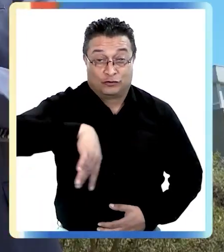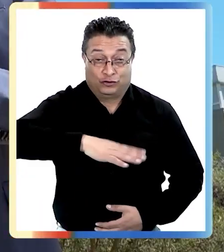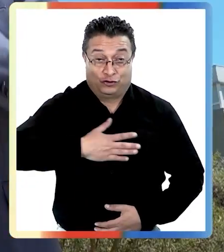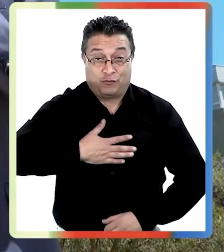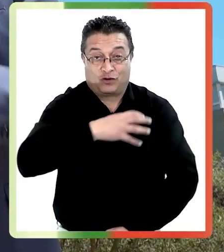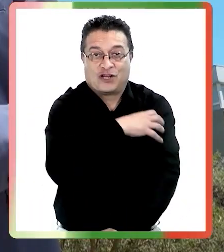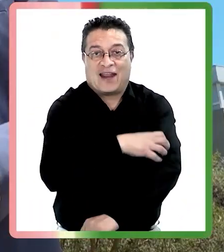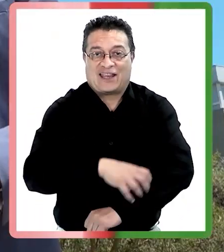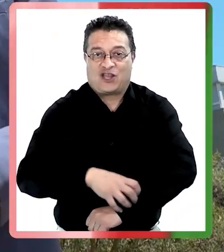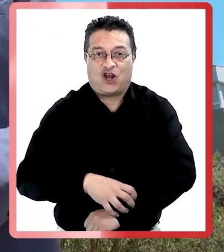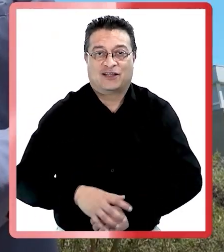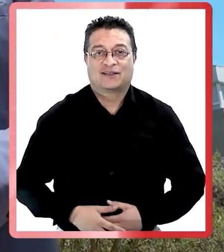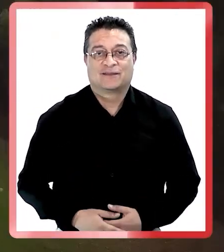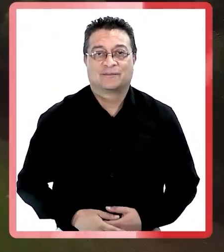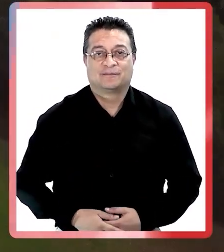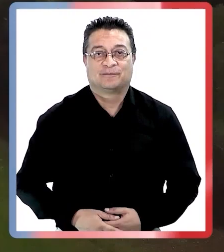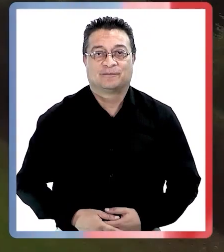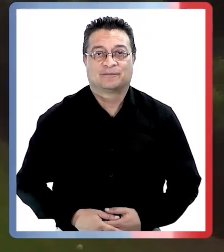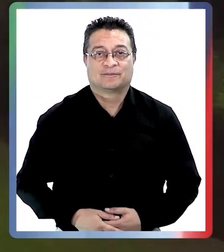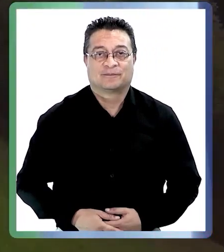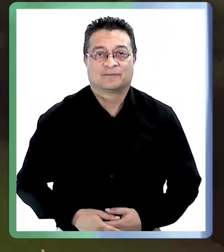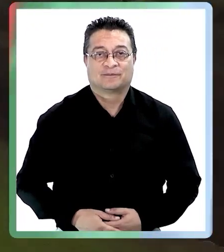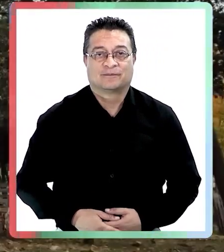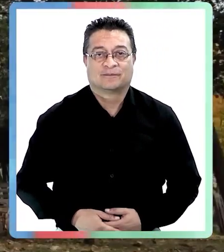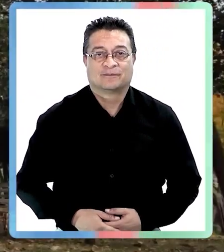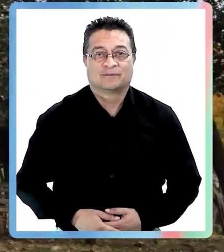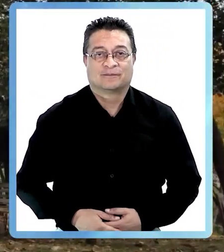Somos las regiones.